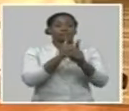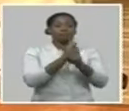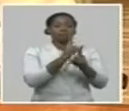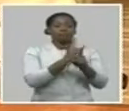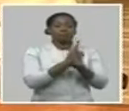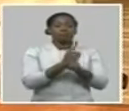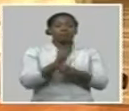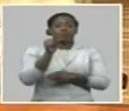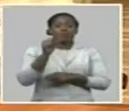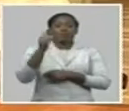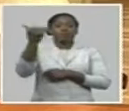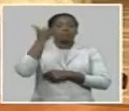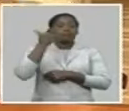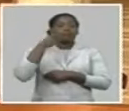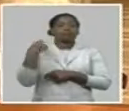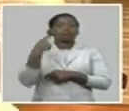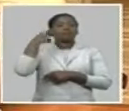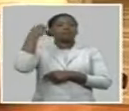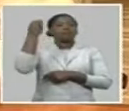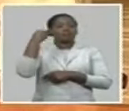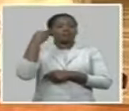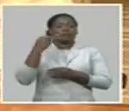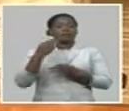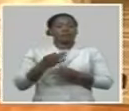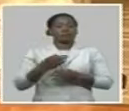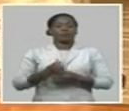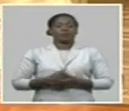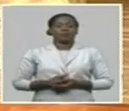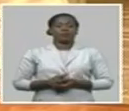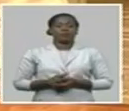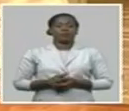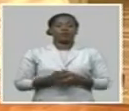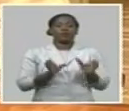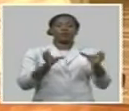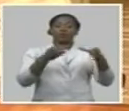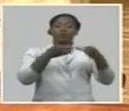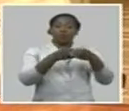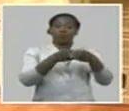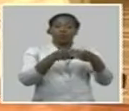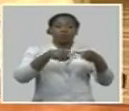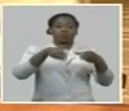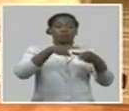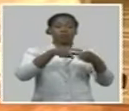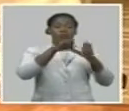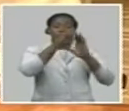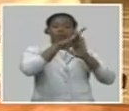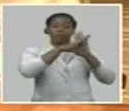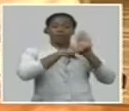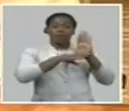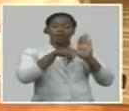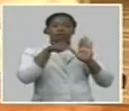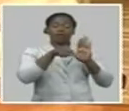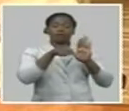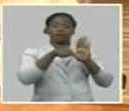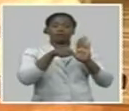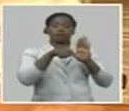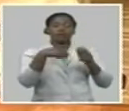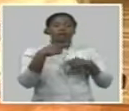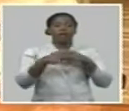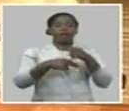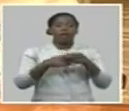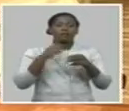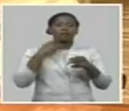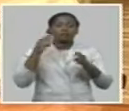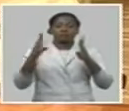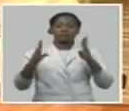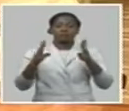de las personas hay un grupo de medidas técnicas organizativas que estamos tomando como el ajuste semanas de los